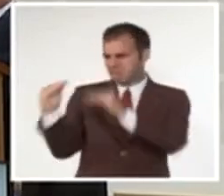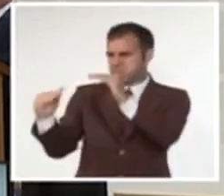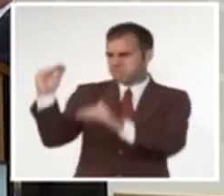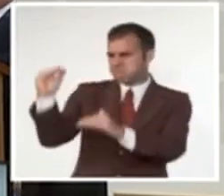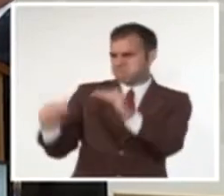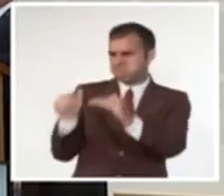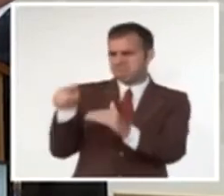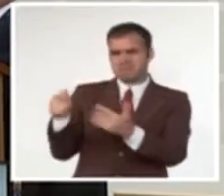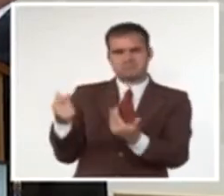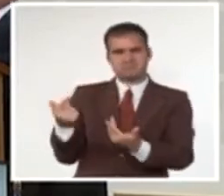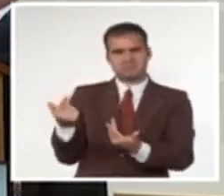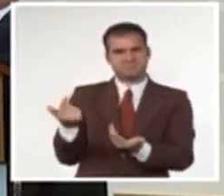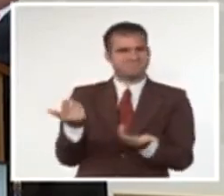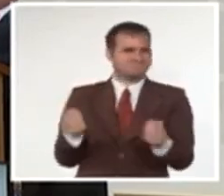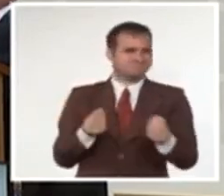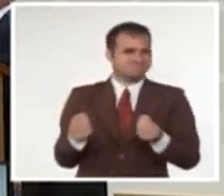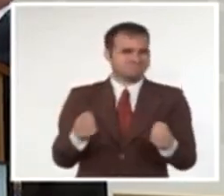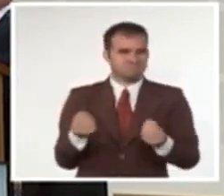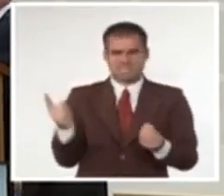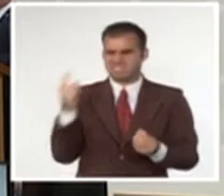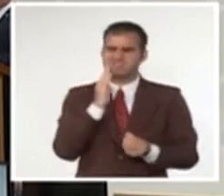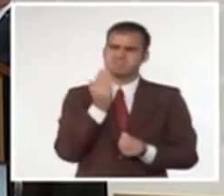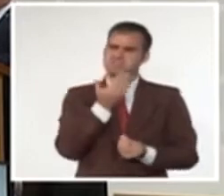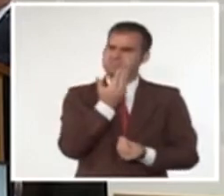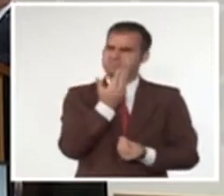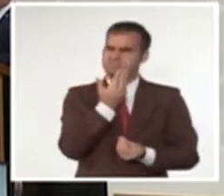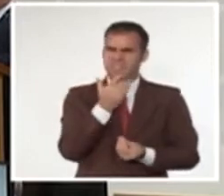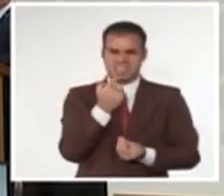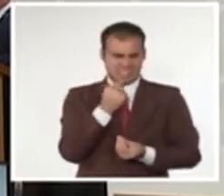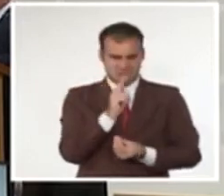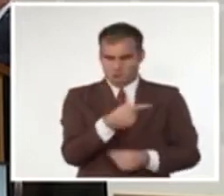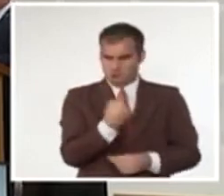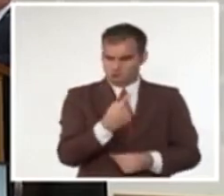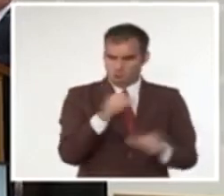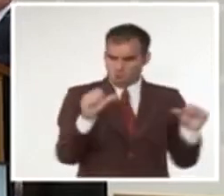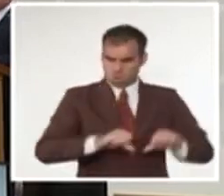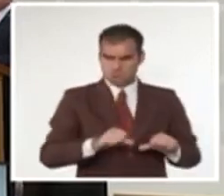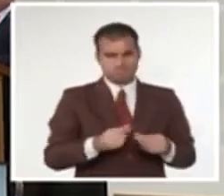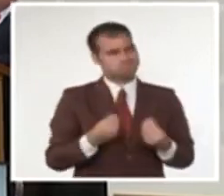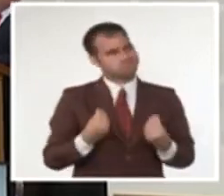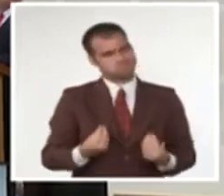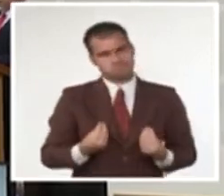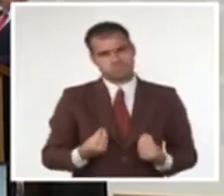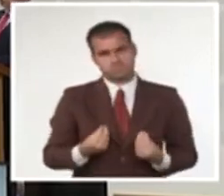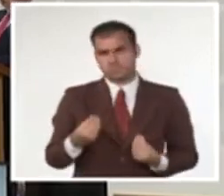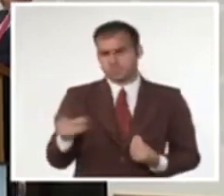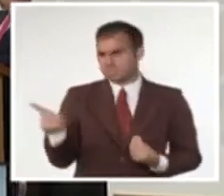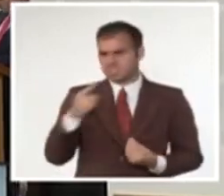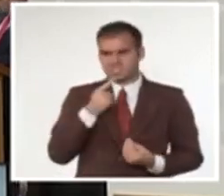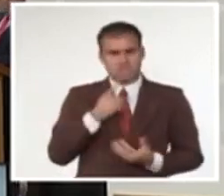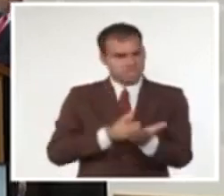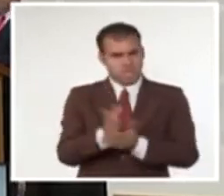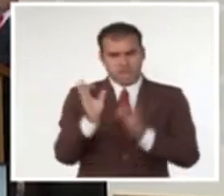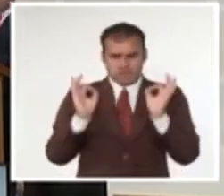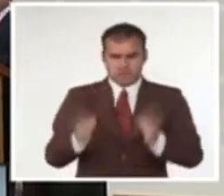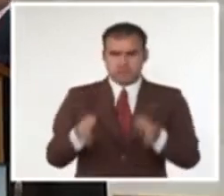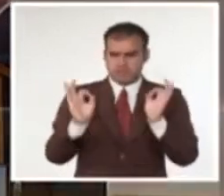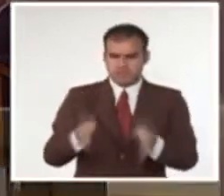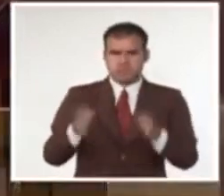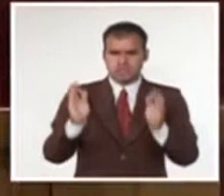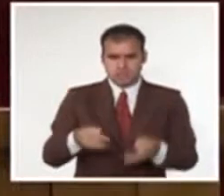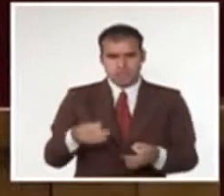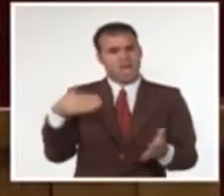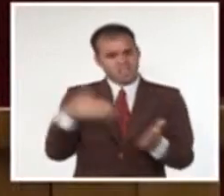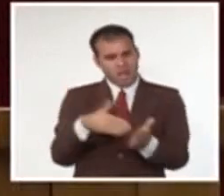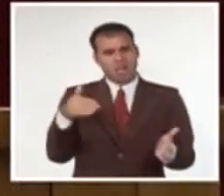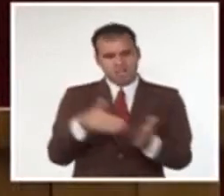qué moral califican a este país de antidemocrático? ¿Por qué insisten en condenarnos al ostracismo? ¿Es